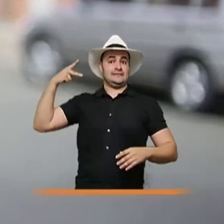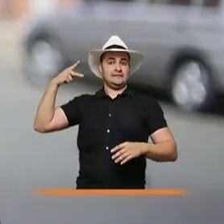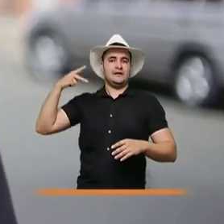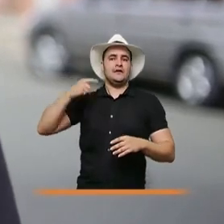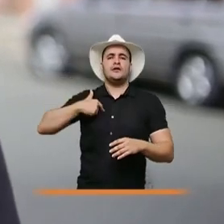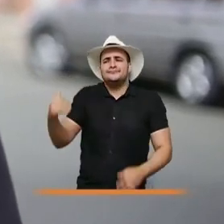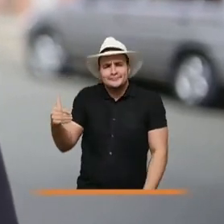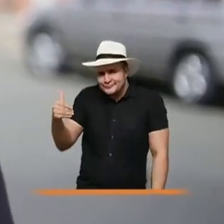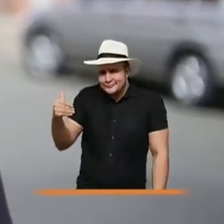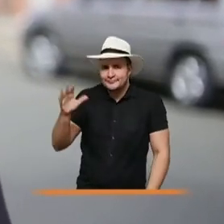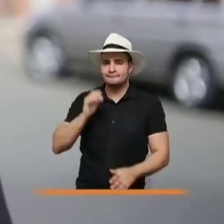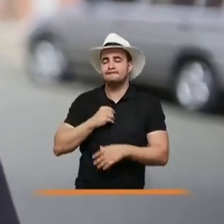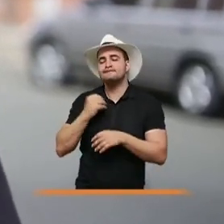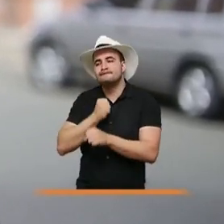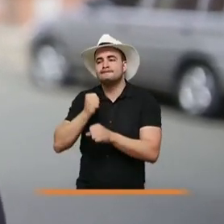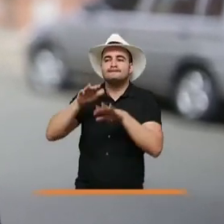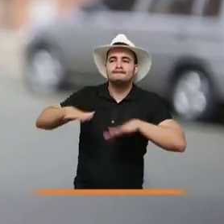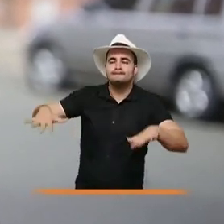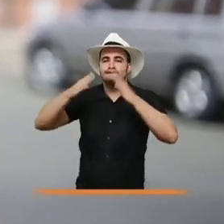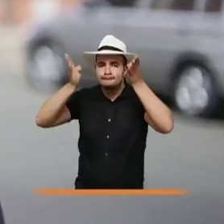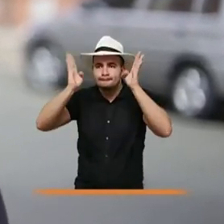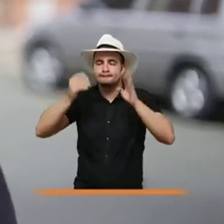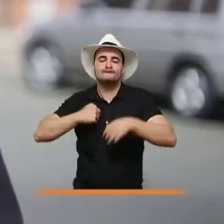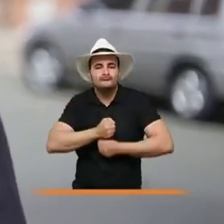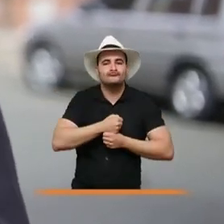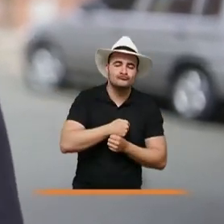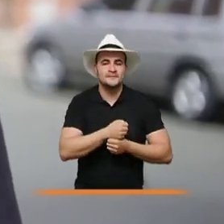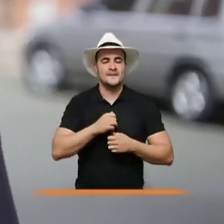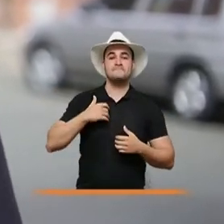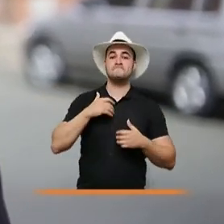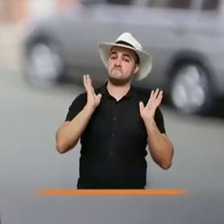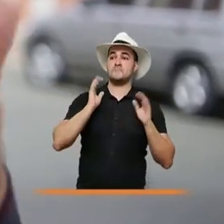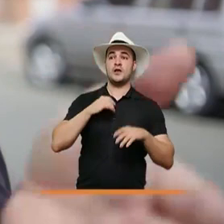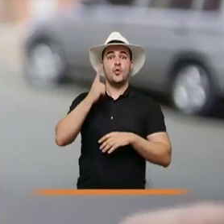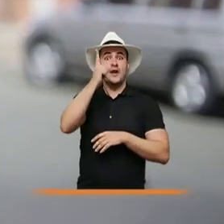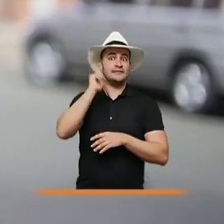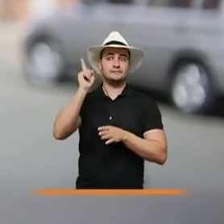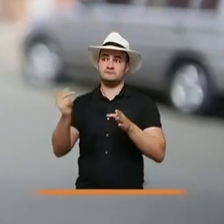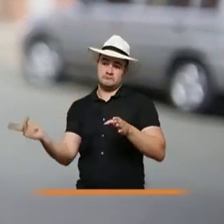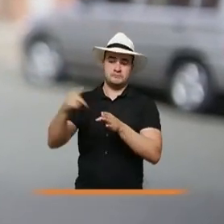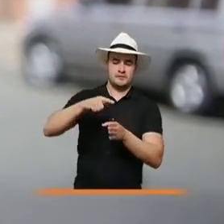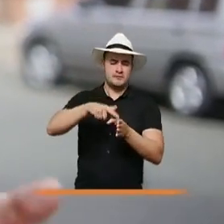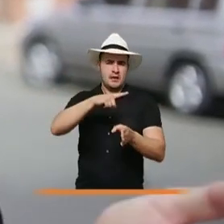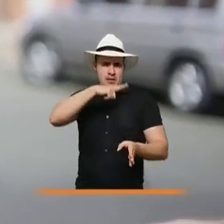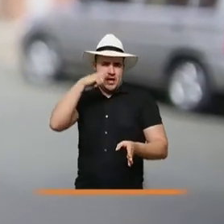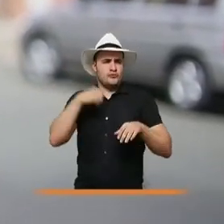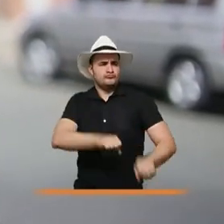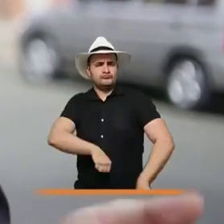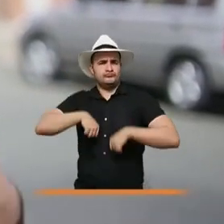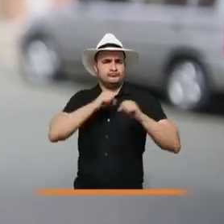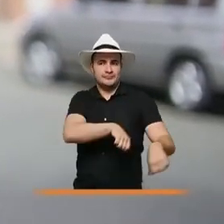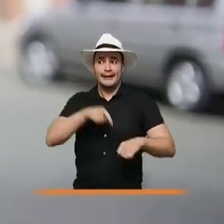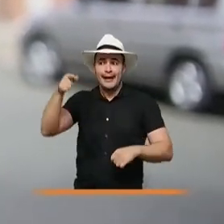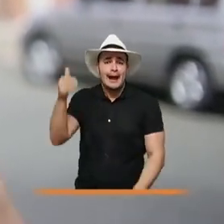arriero y entre una vez con una recua de mulas y montando un caballo un blanco en medio de un aguacero al santuario como era tan